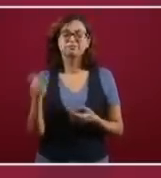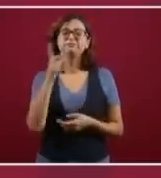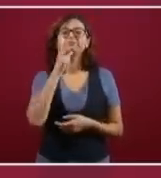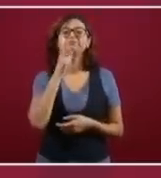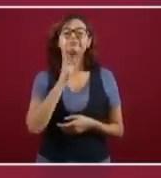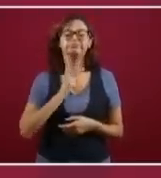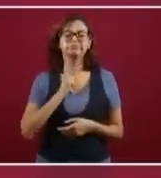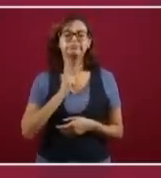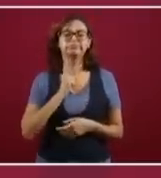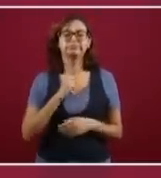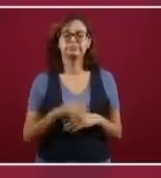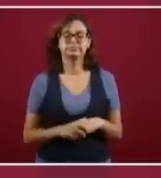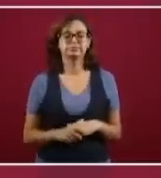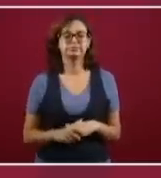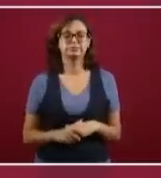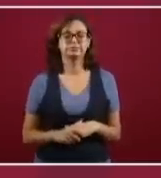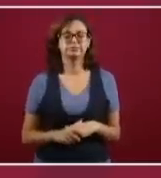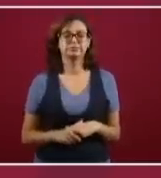petróleo,